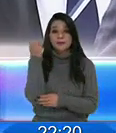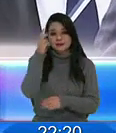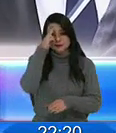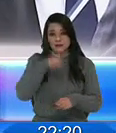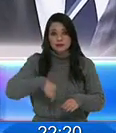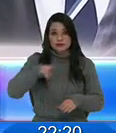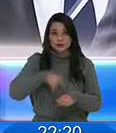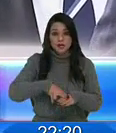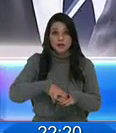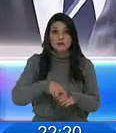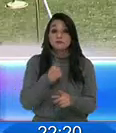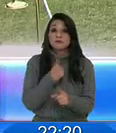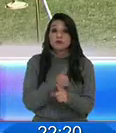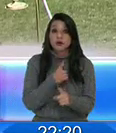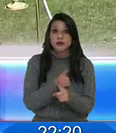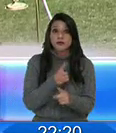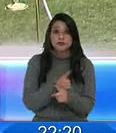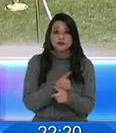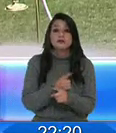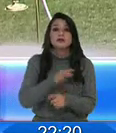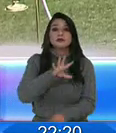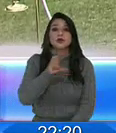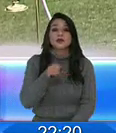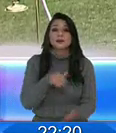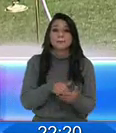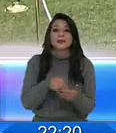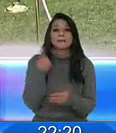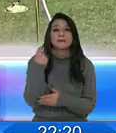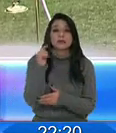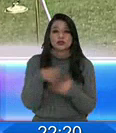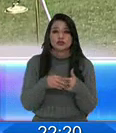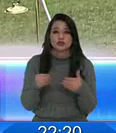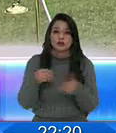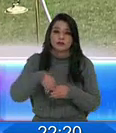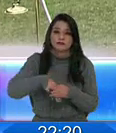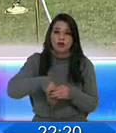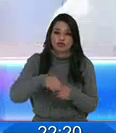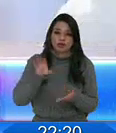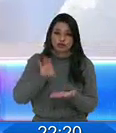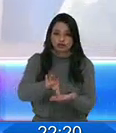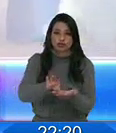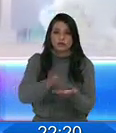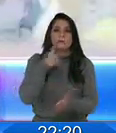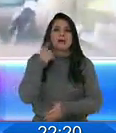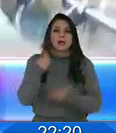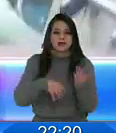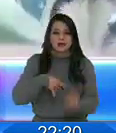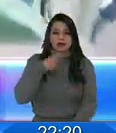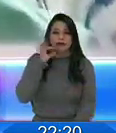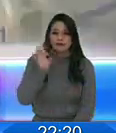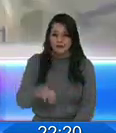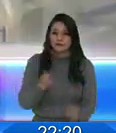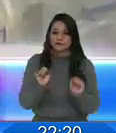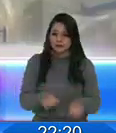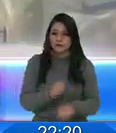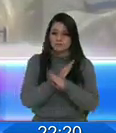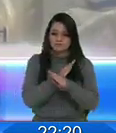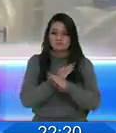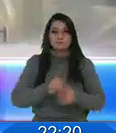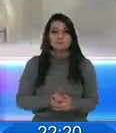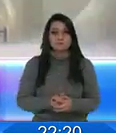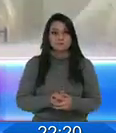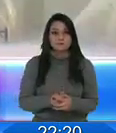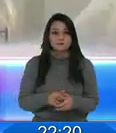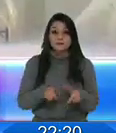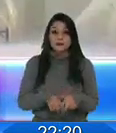le permitirá desbloquear hasta 50 mil millones de dólares en fondos federales para combatir el coronavirus, horas antes de la entrada en vigor